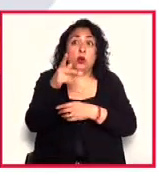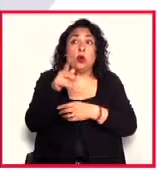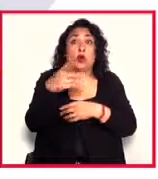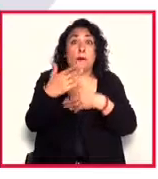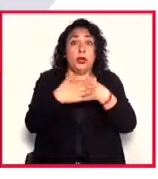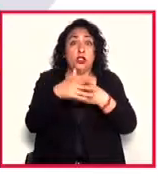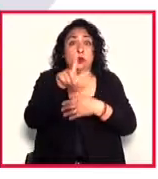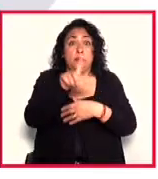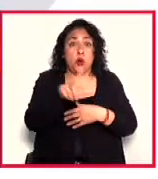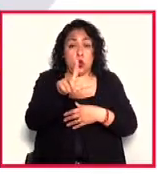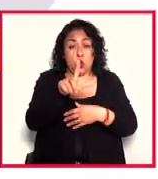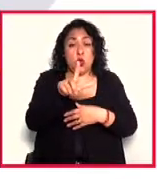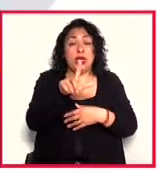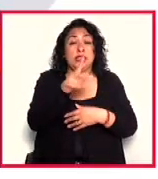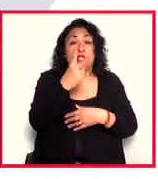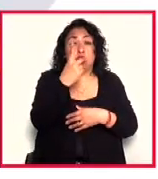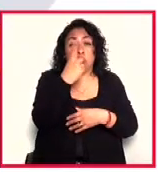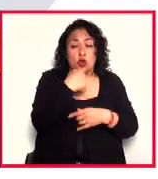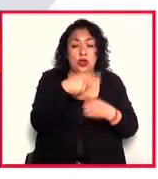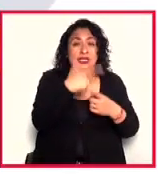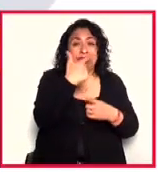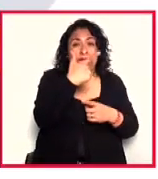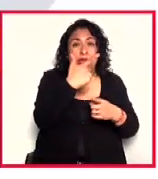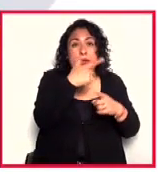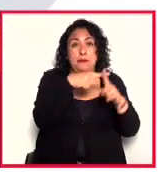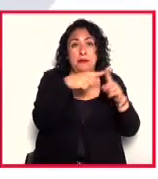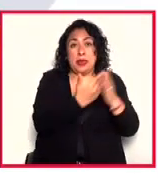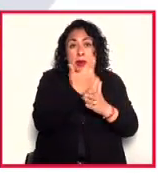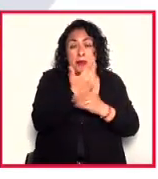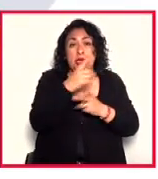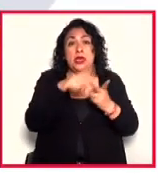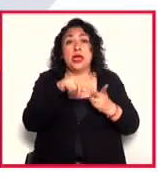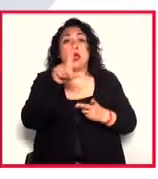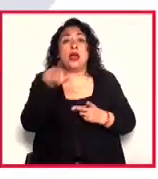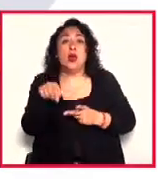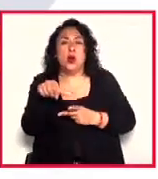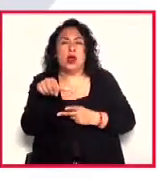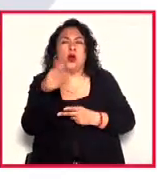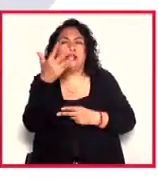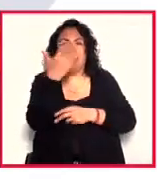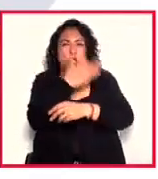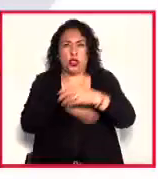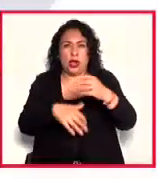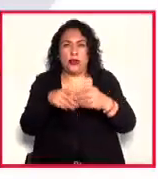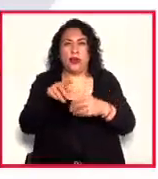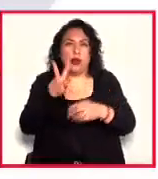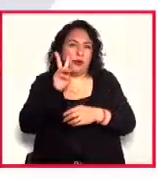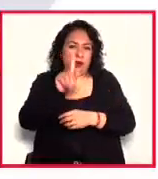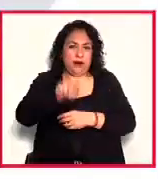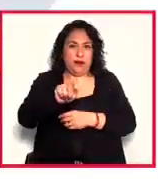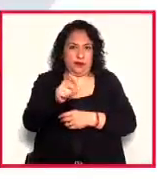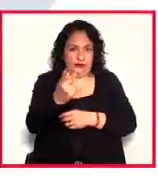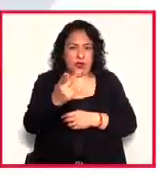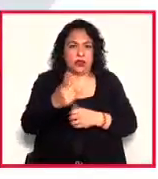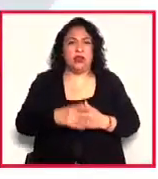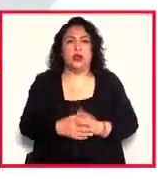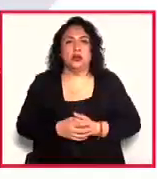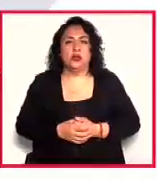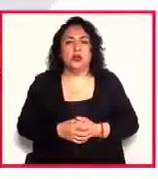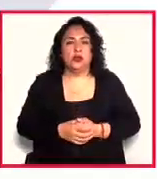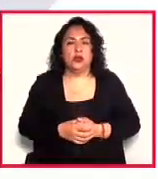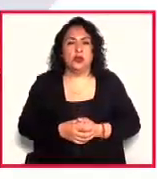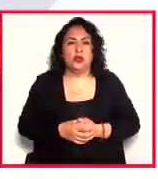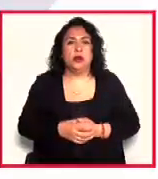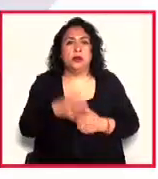horarios. Primero a las 7:30 de la mañana y luego a las 17 horas. Nací en el